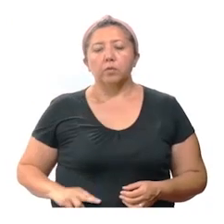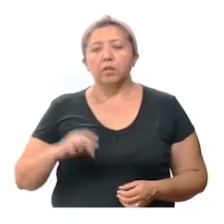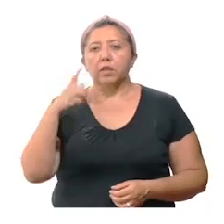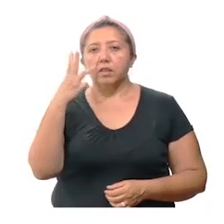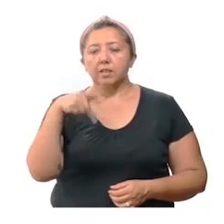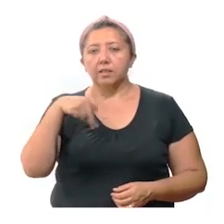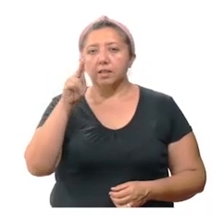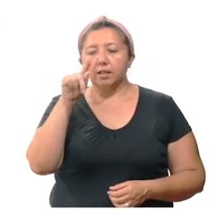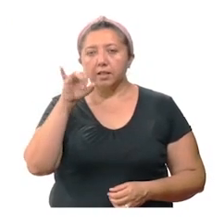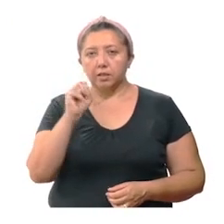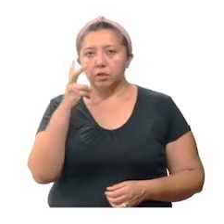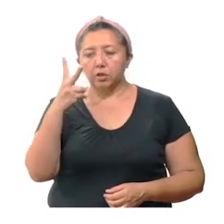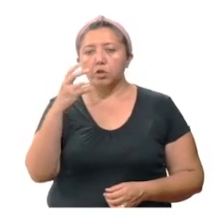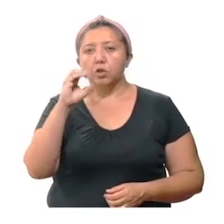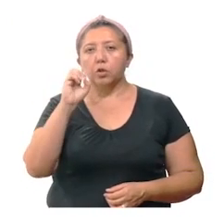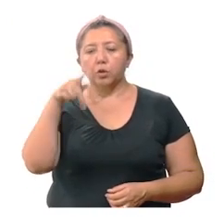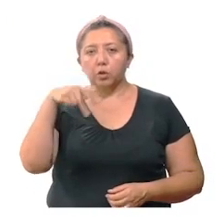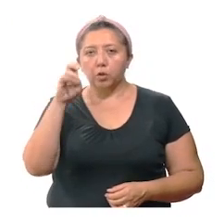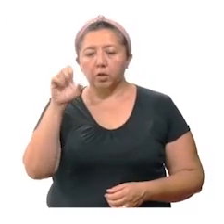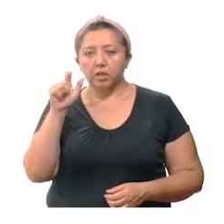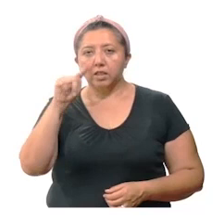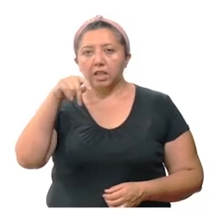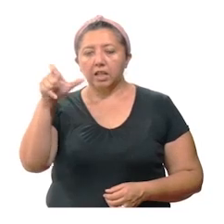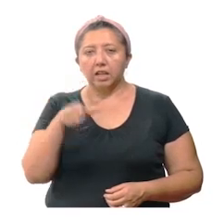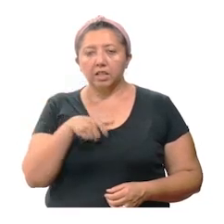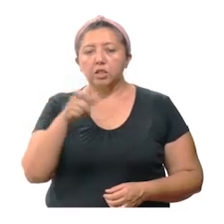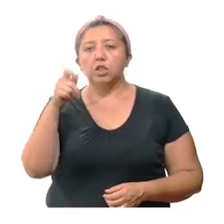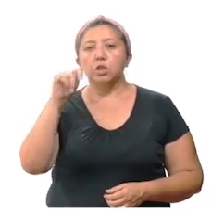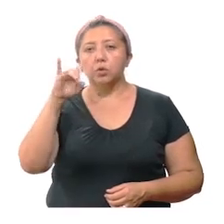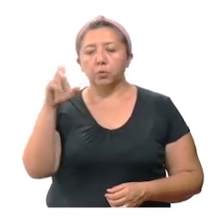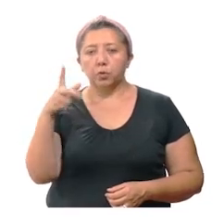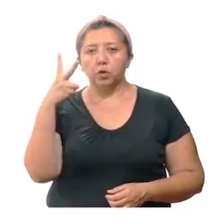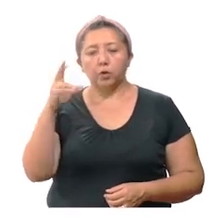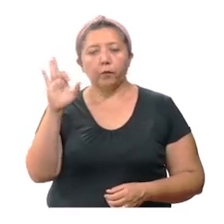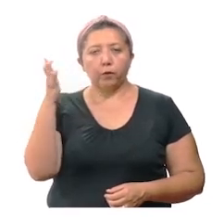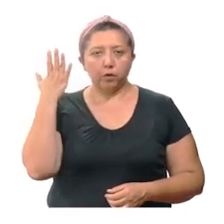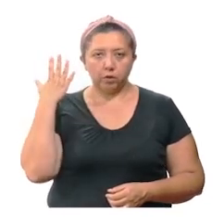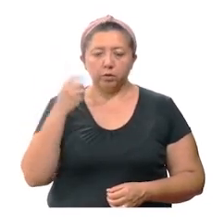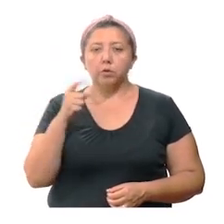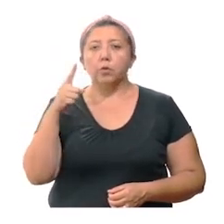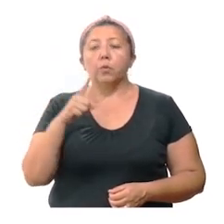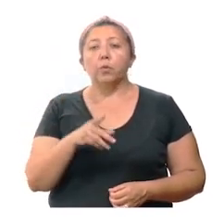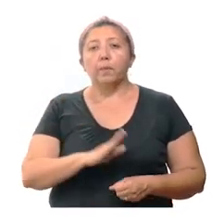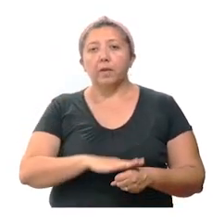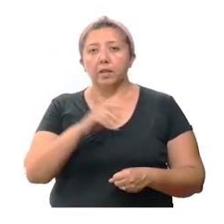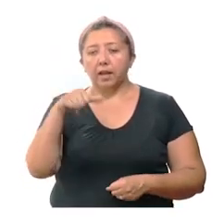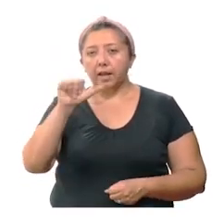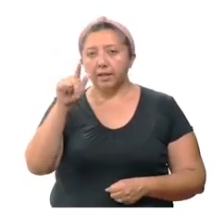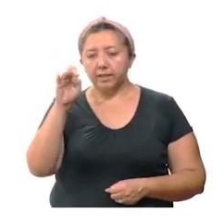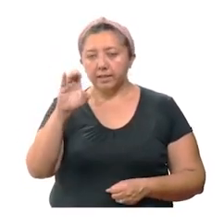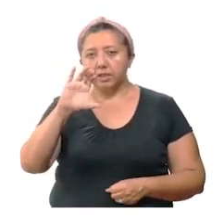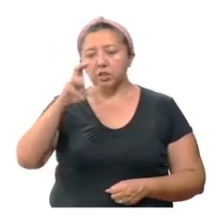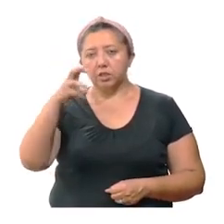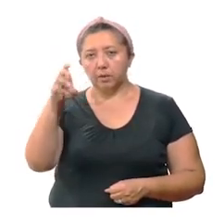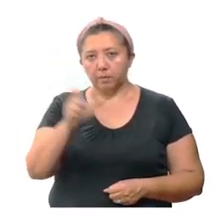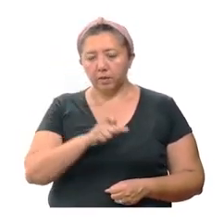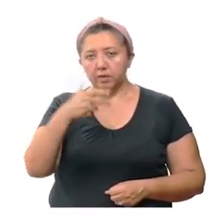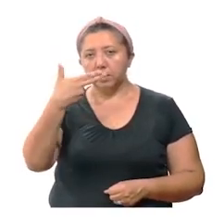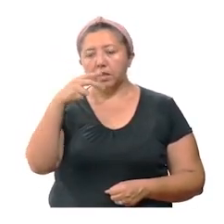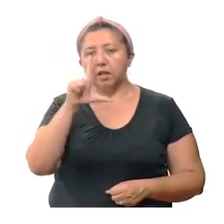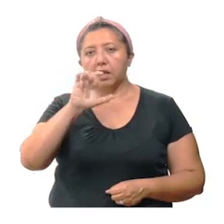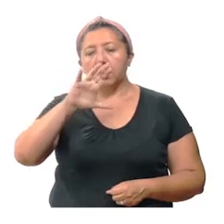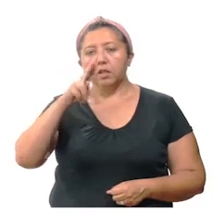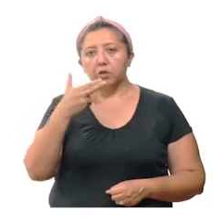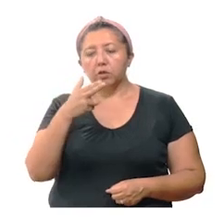en Canacín, 2 en Concal, Oxuscap, Tecash y Ticul y 2 foráneos. Uno más en Aquil, Chemash, Espita,